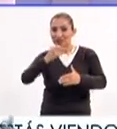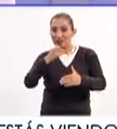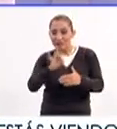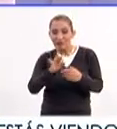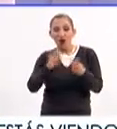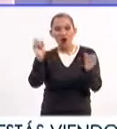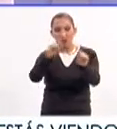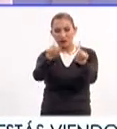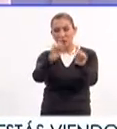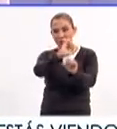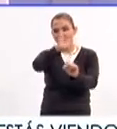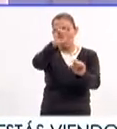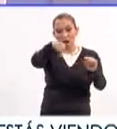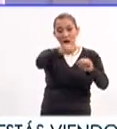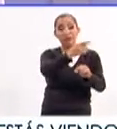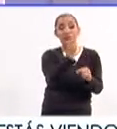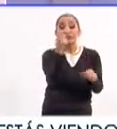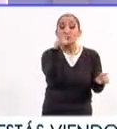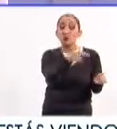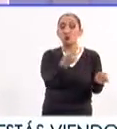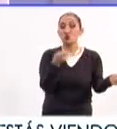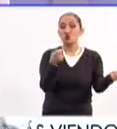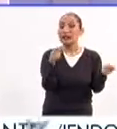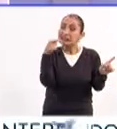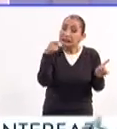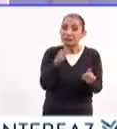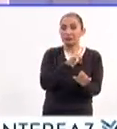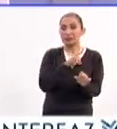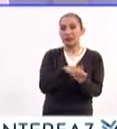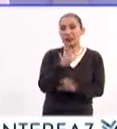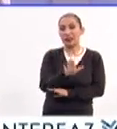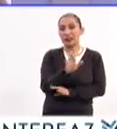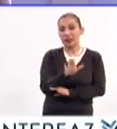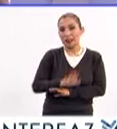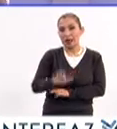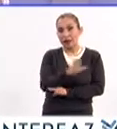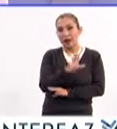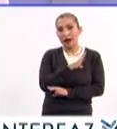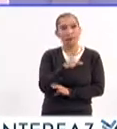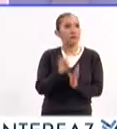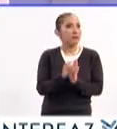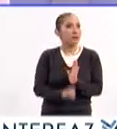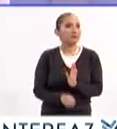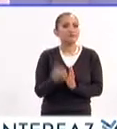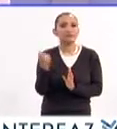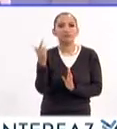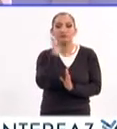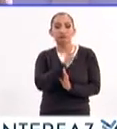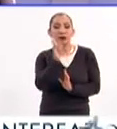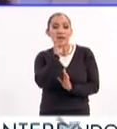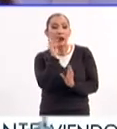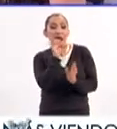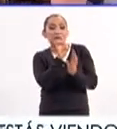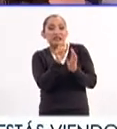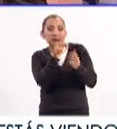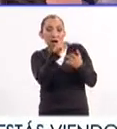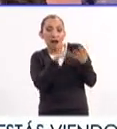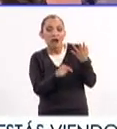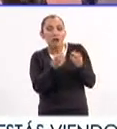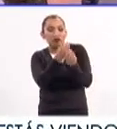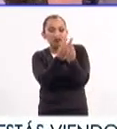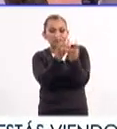si tienes diferentes profesiones, necesitas tener un dominio muy especializado, ¿no? Y me imagino que existen pruebas. ¿Cuál es la